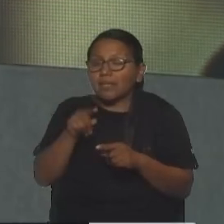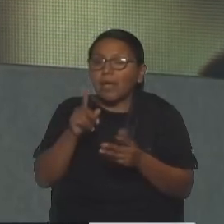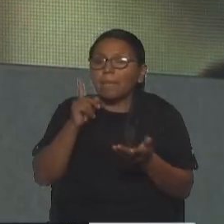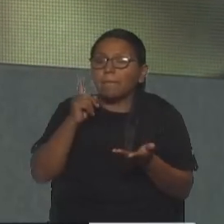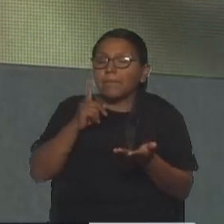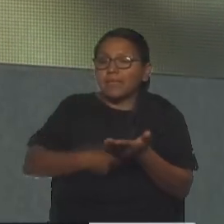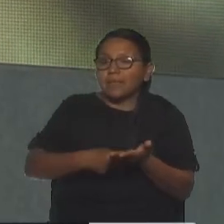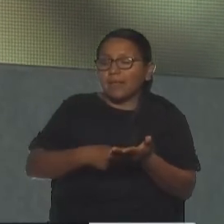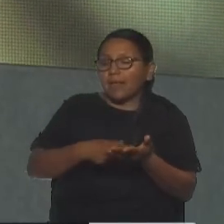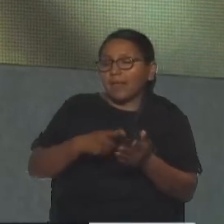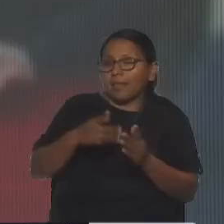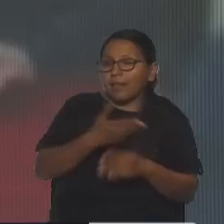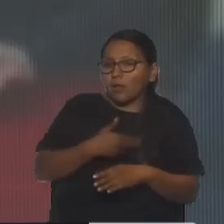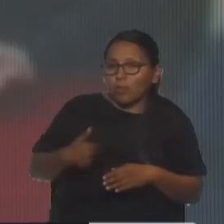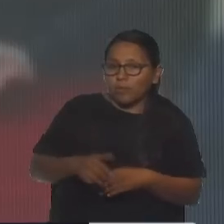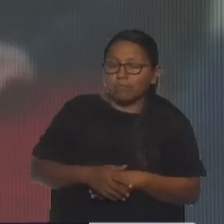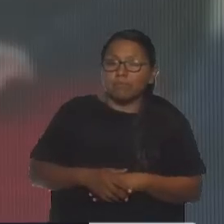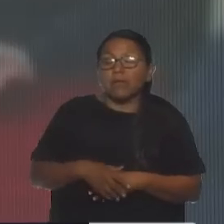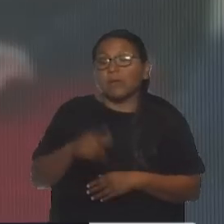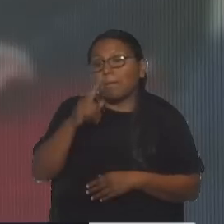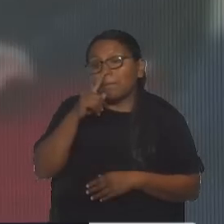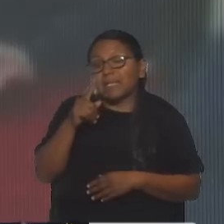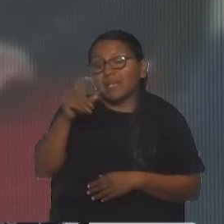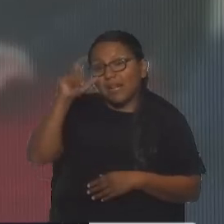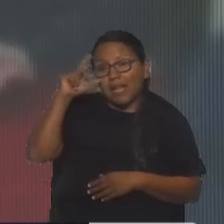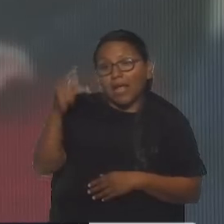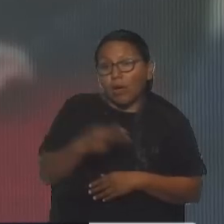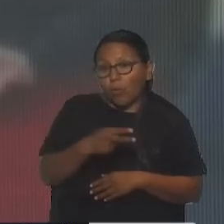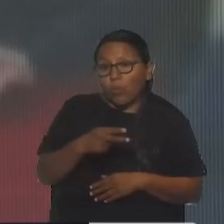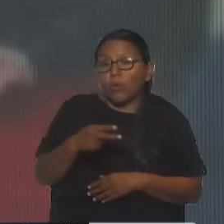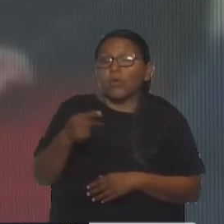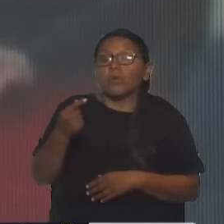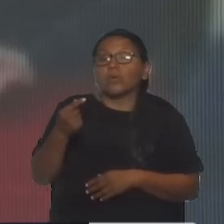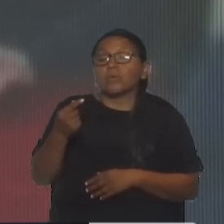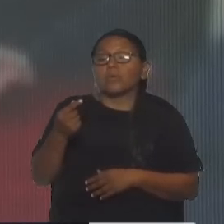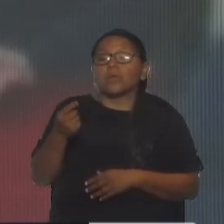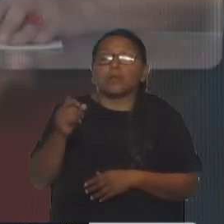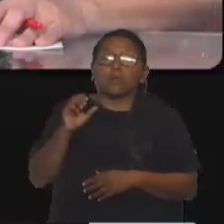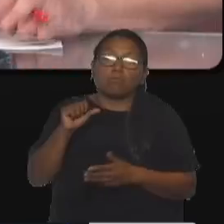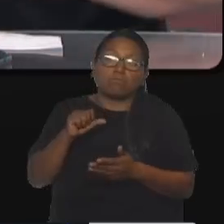medidas del gobierno? Bueno, ganar 1.000 euros ahora en un país como España no es que sea